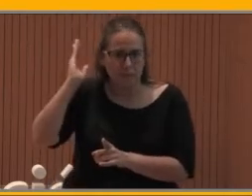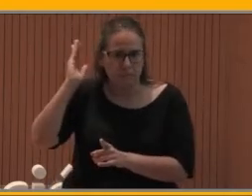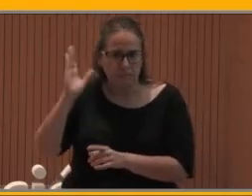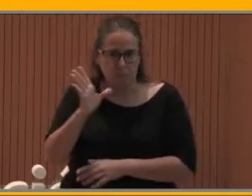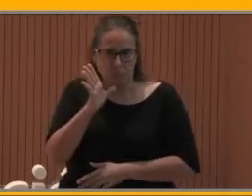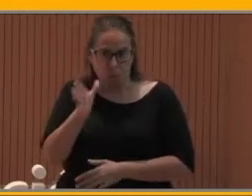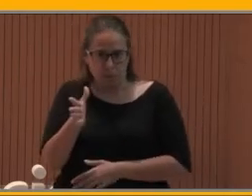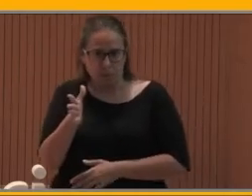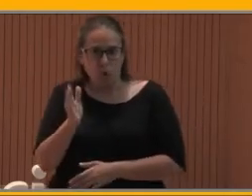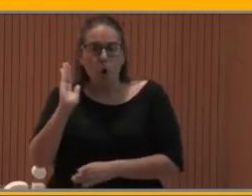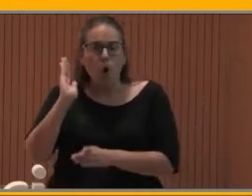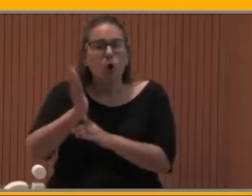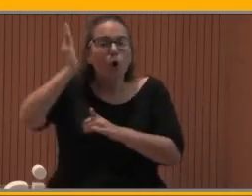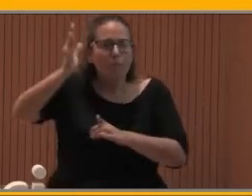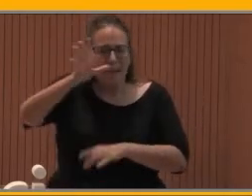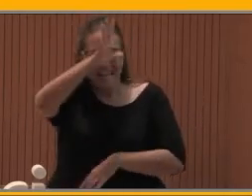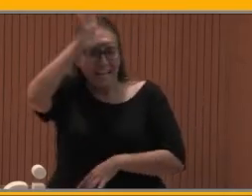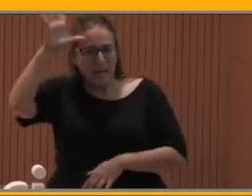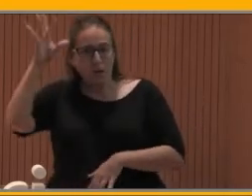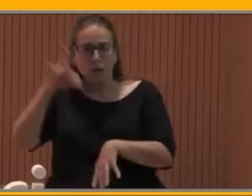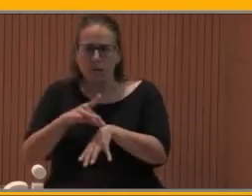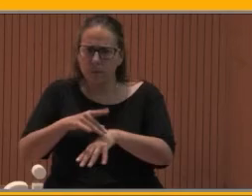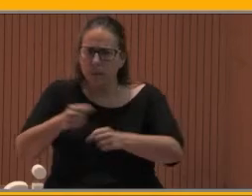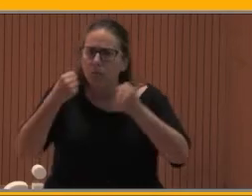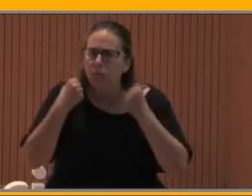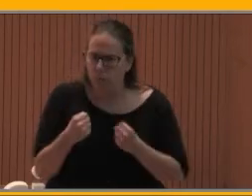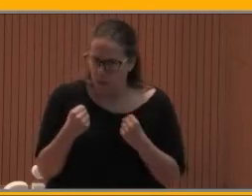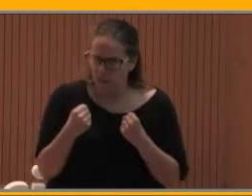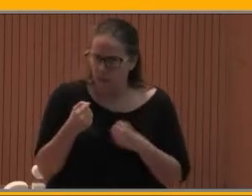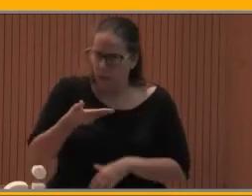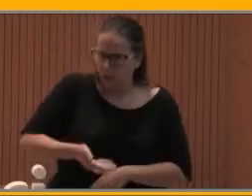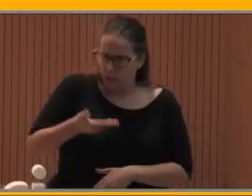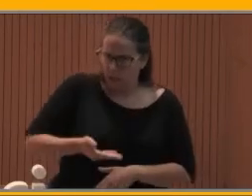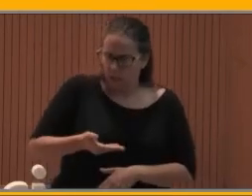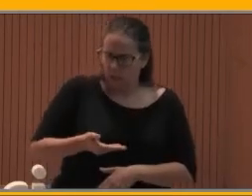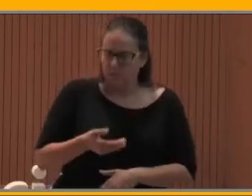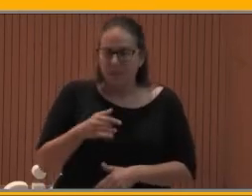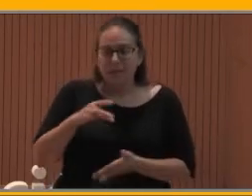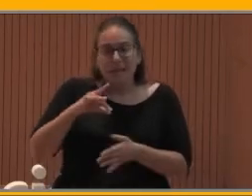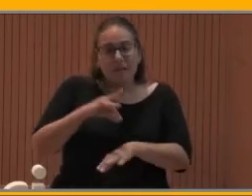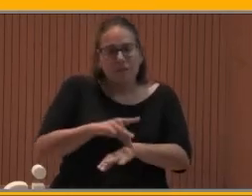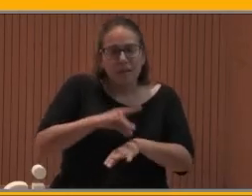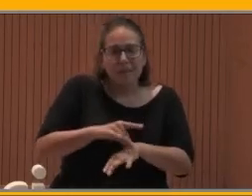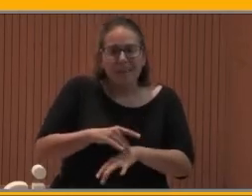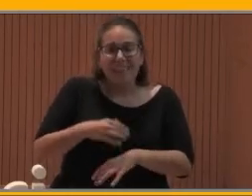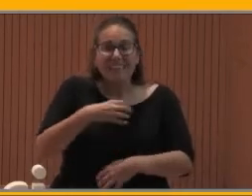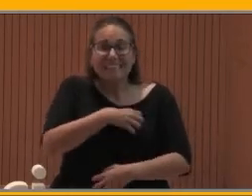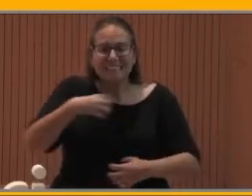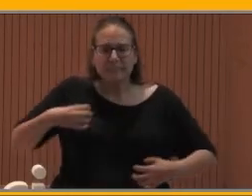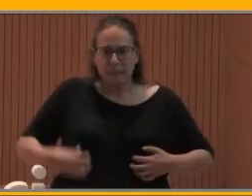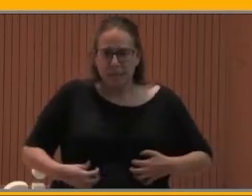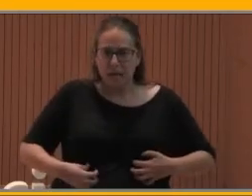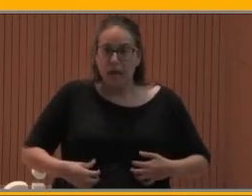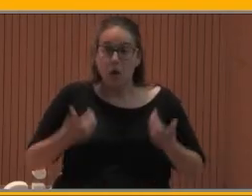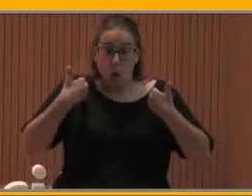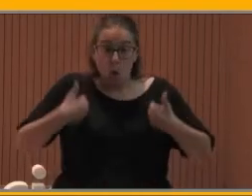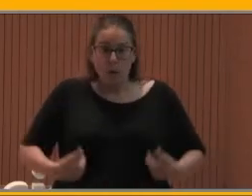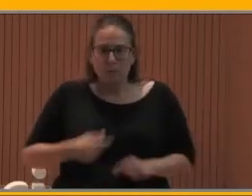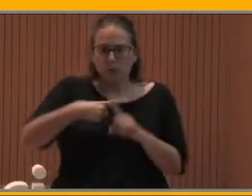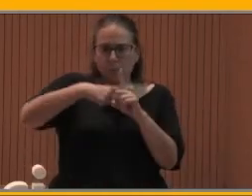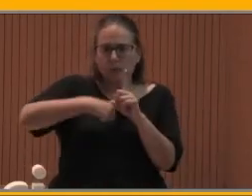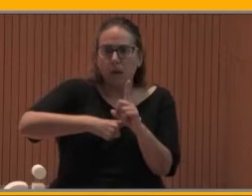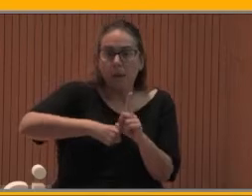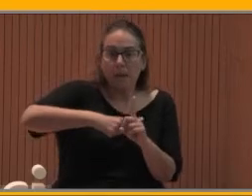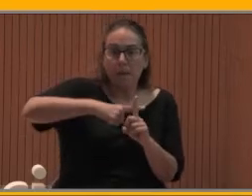temperaturas extremas. El golpe de calor, que es una enfermedad muy grave, es una enfermedad multisistémica, con elevación de la temperatura corporal, con fallos de muchos